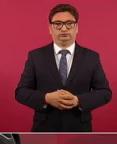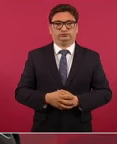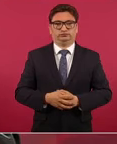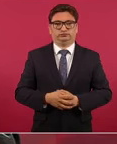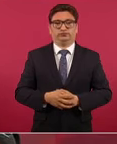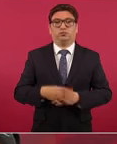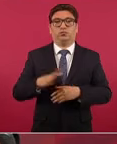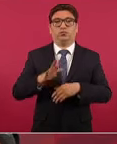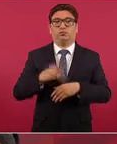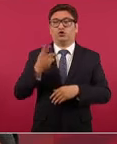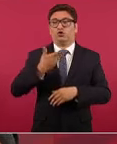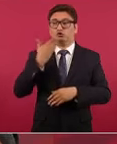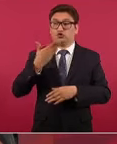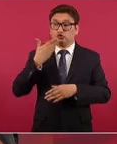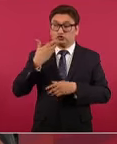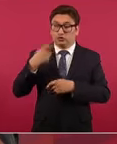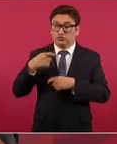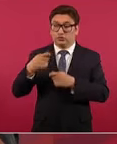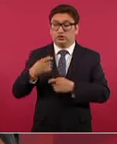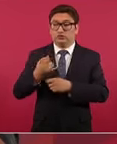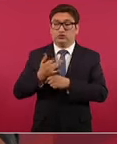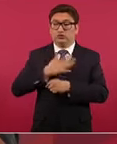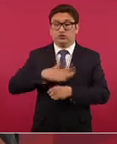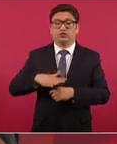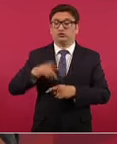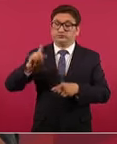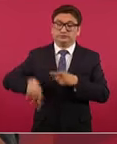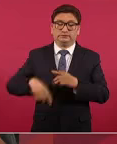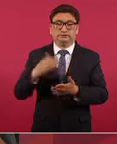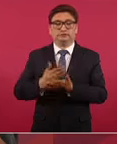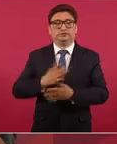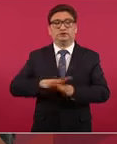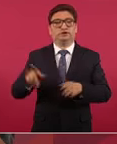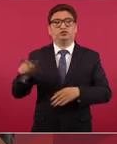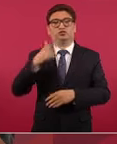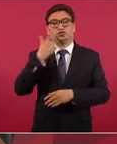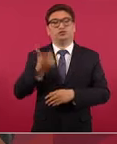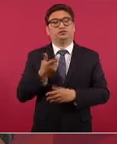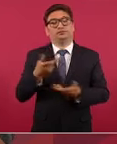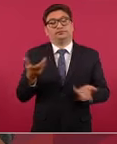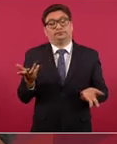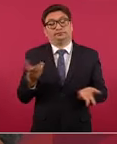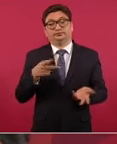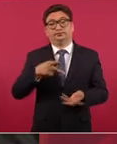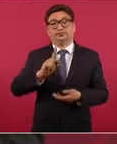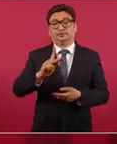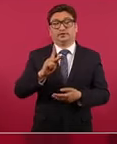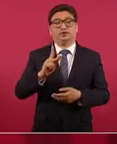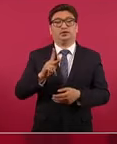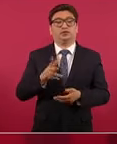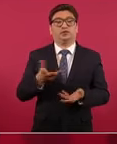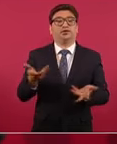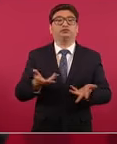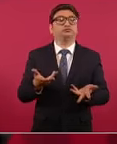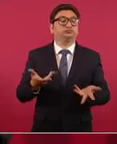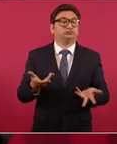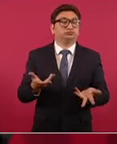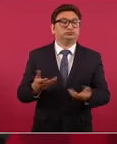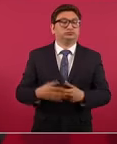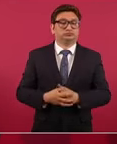régimen no de injusticias pero pues el secreto está